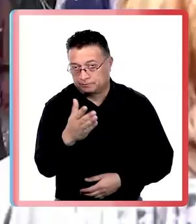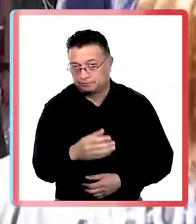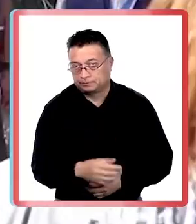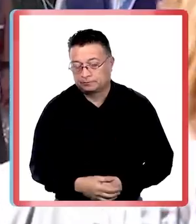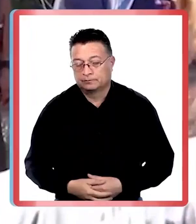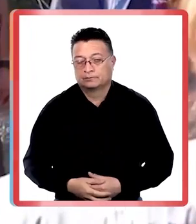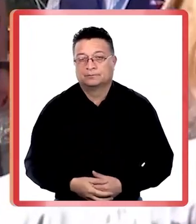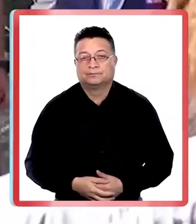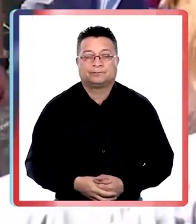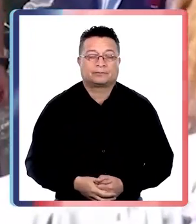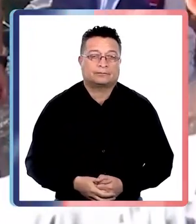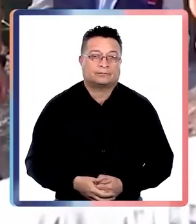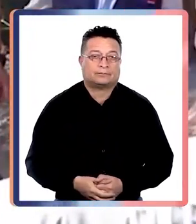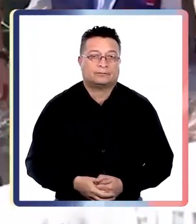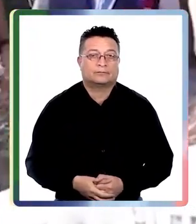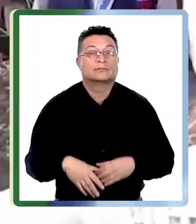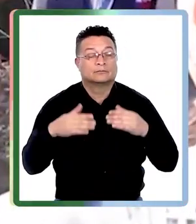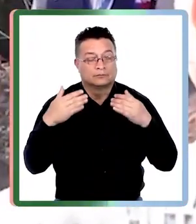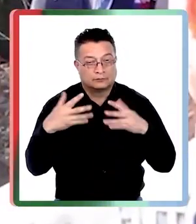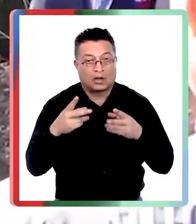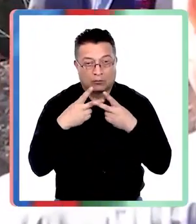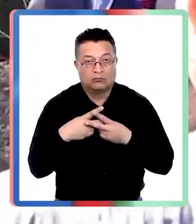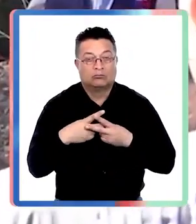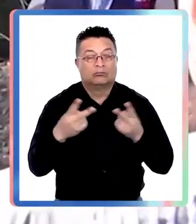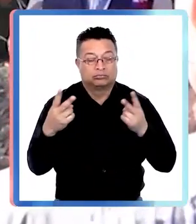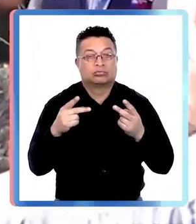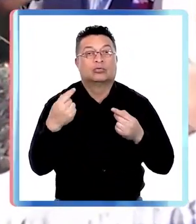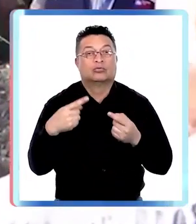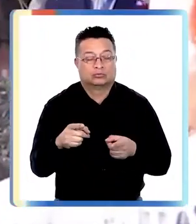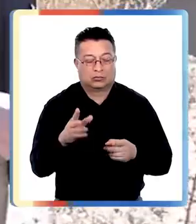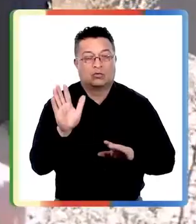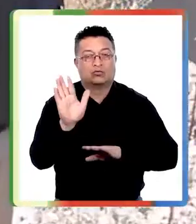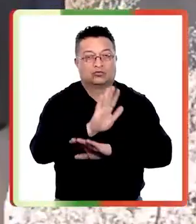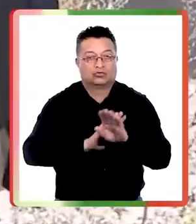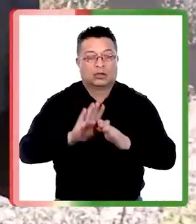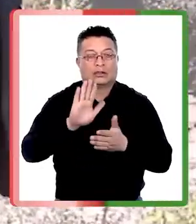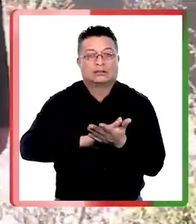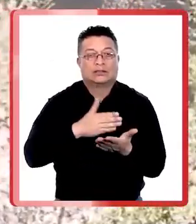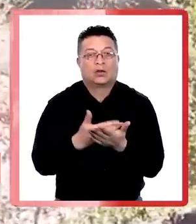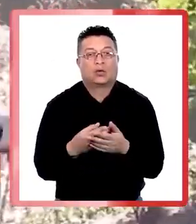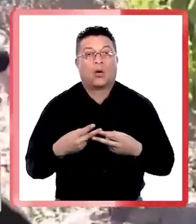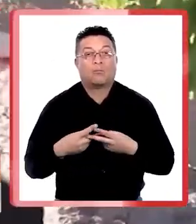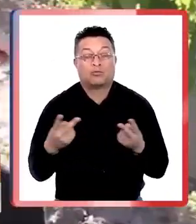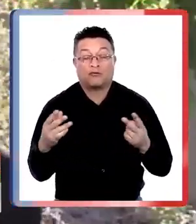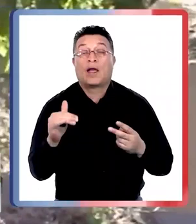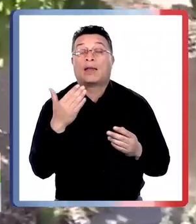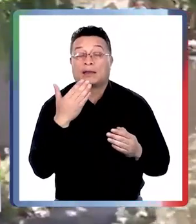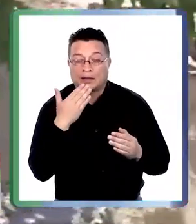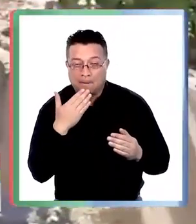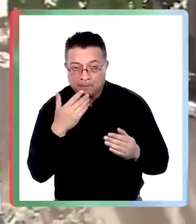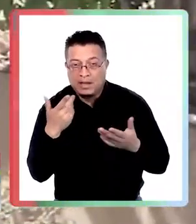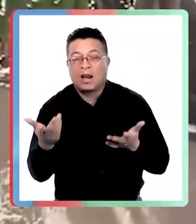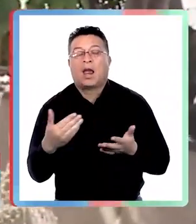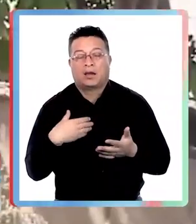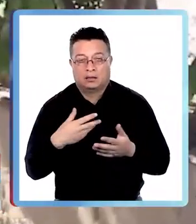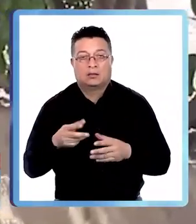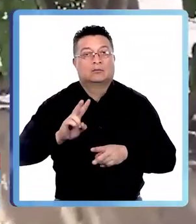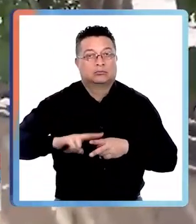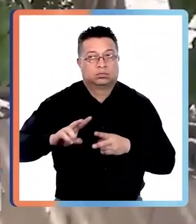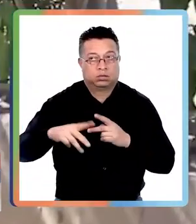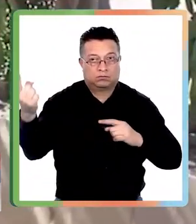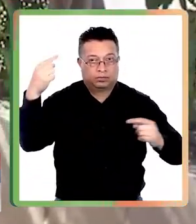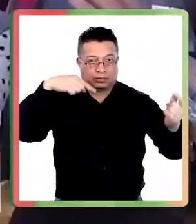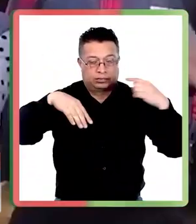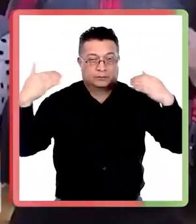Tras el anuncio de un nuevo paso para preservar la salud pública y al mismo tiempo prepararse ante la llegada de atletas y visitantes